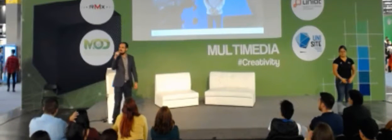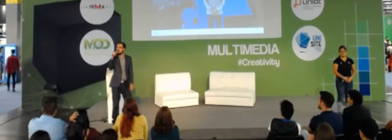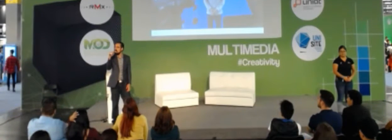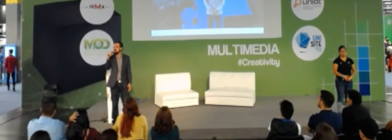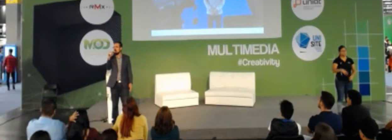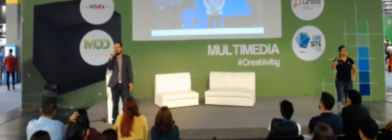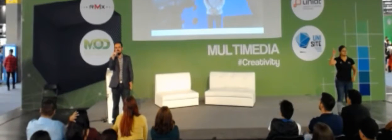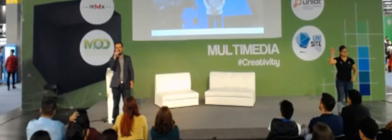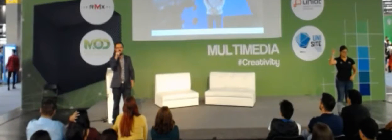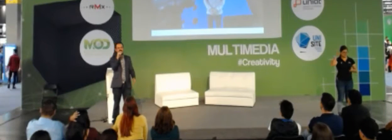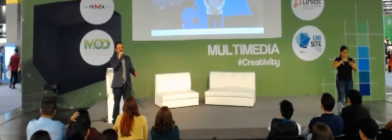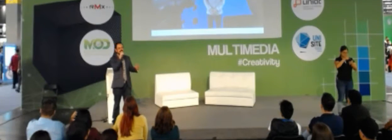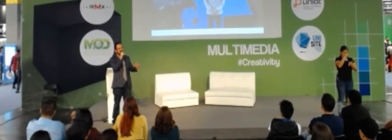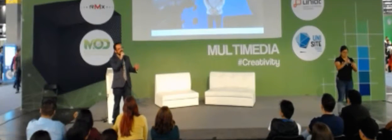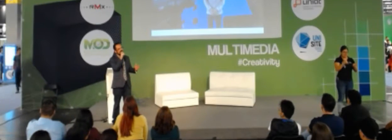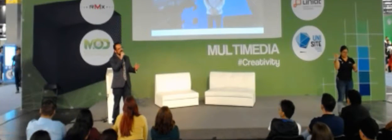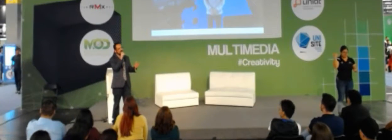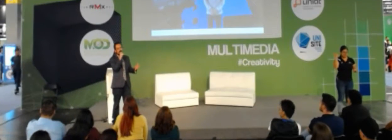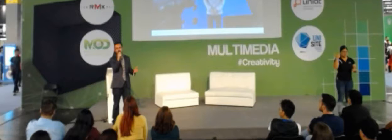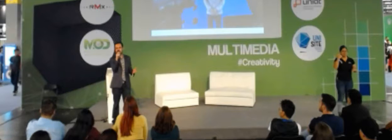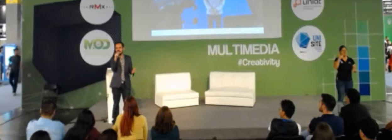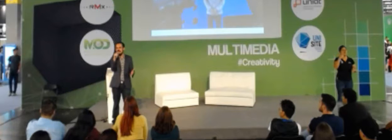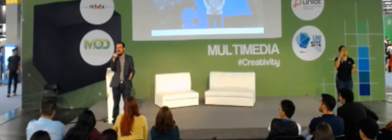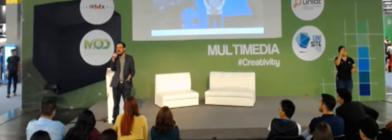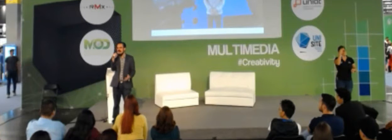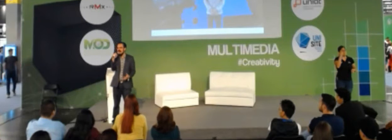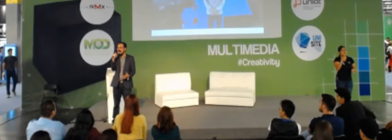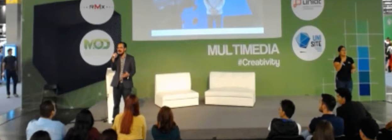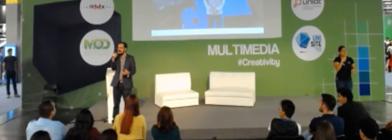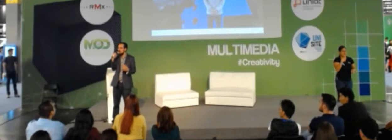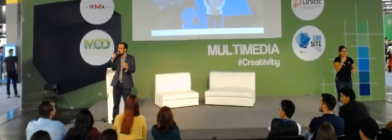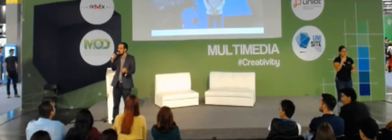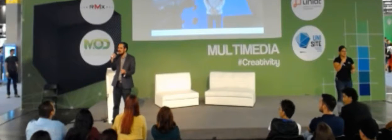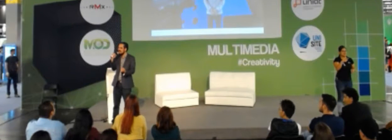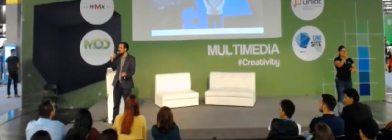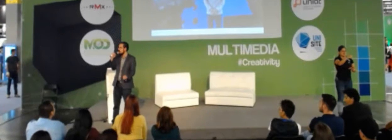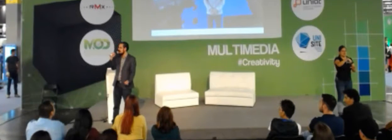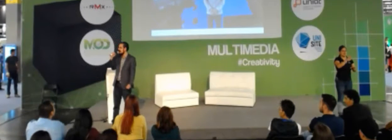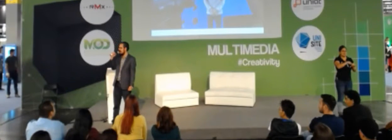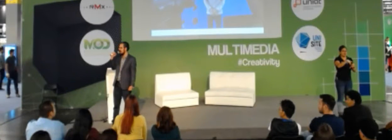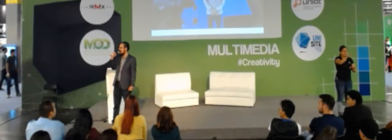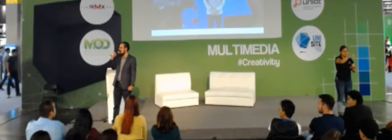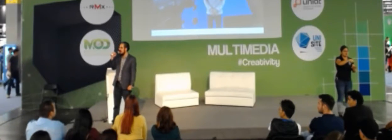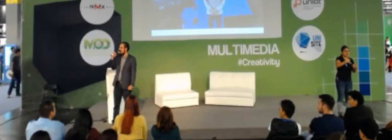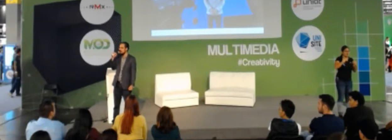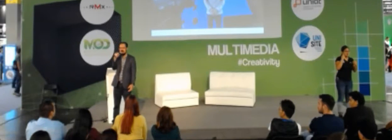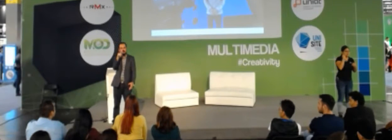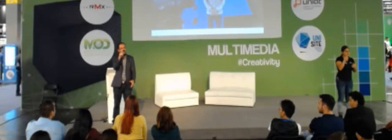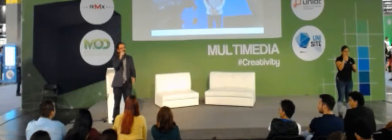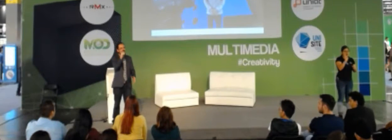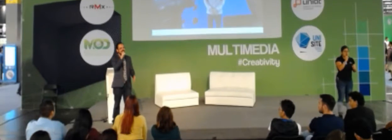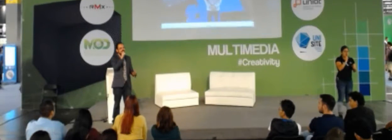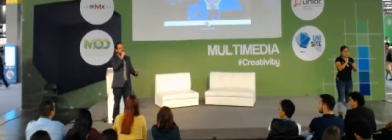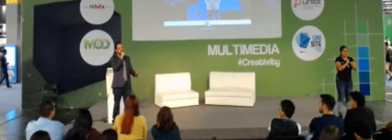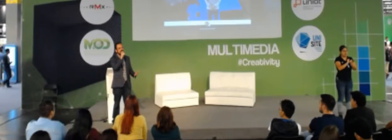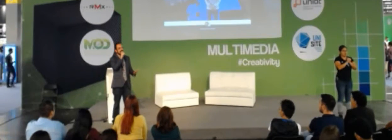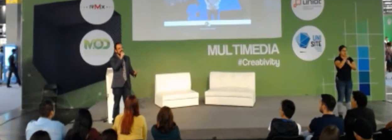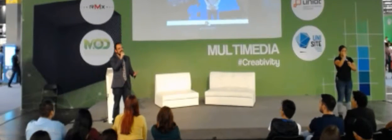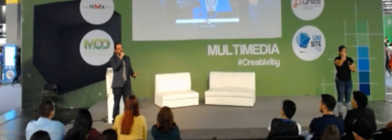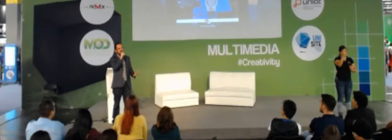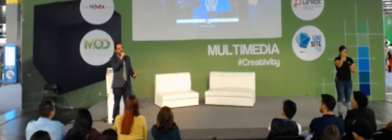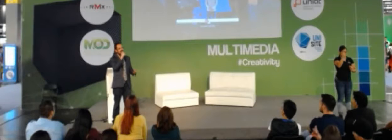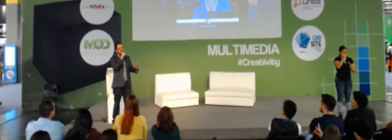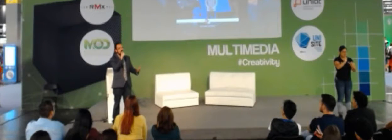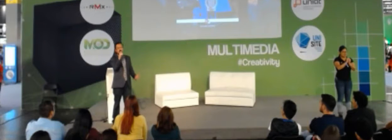Este proyecto buscó acercar a los chavos al uso de la tecnología, sobre todo aquella que nos permite